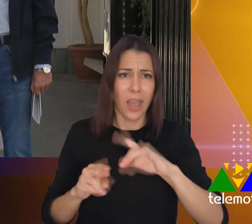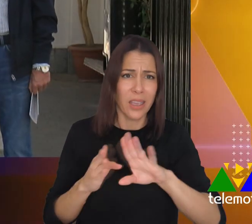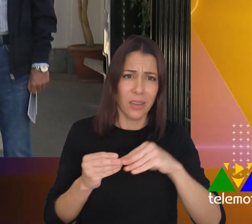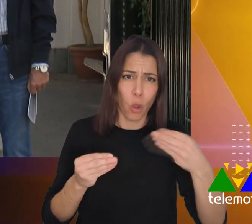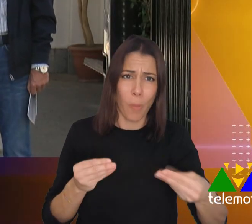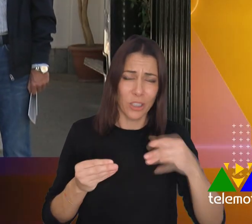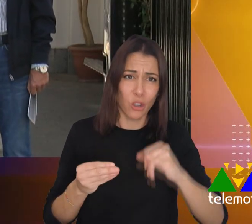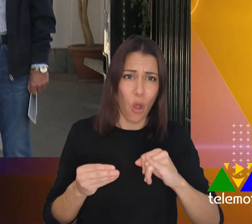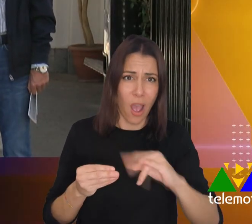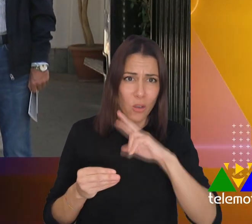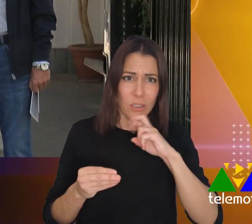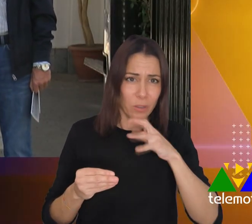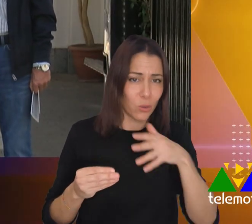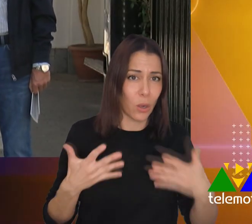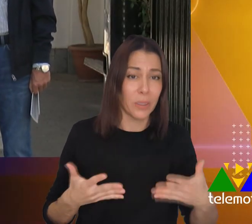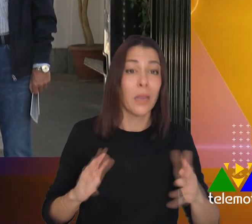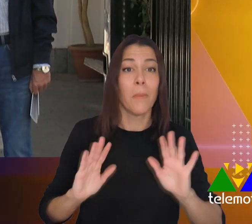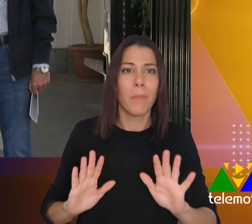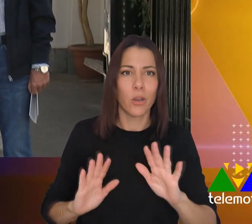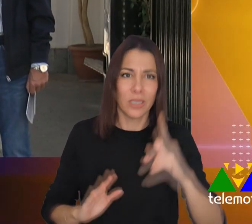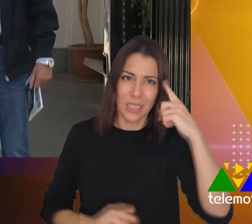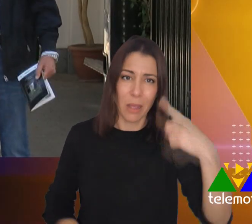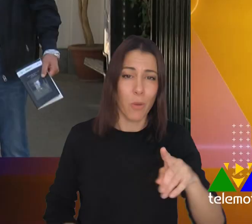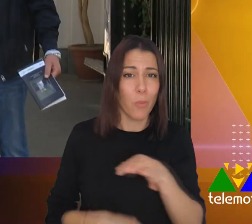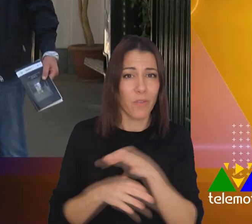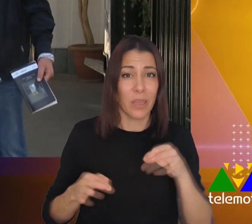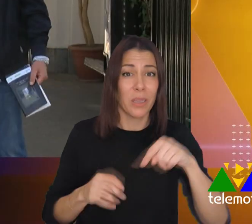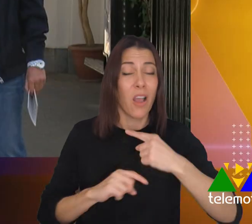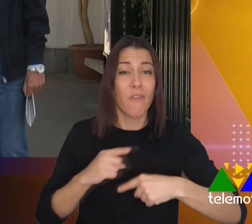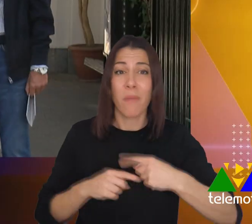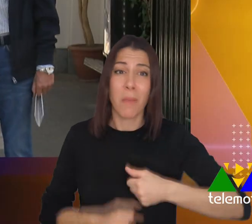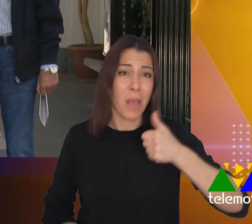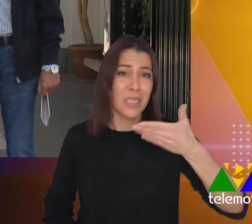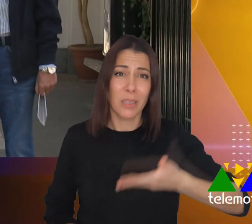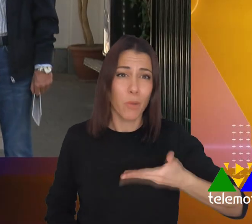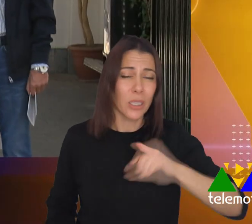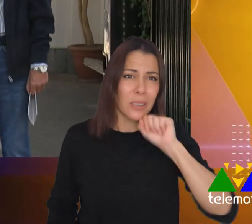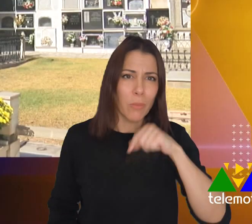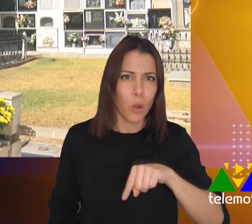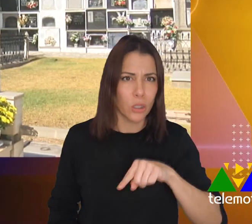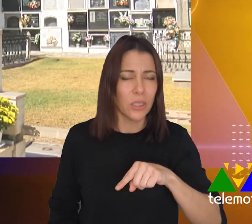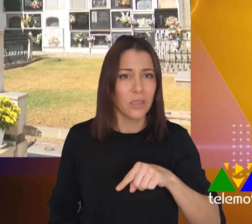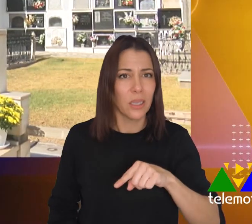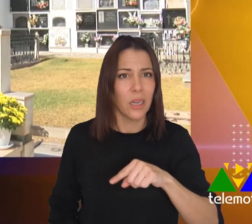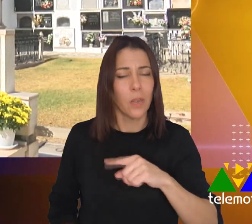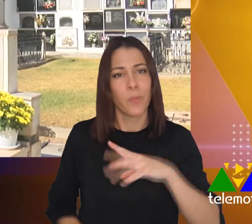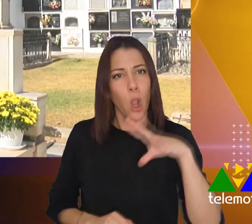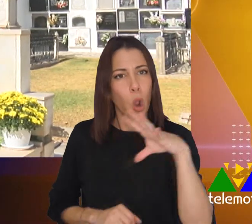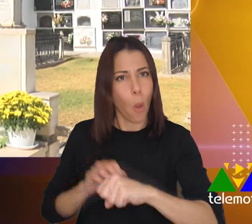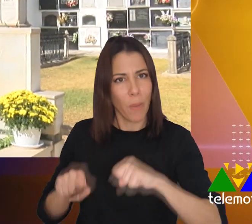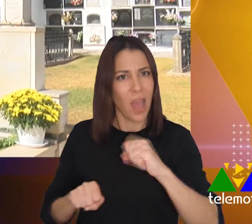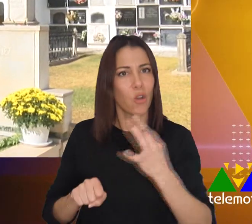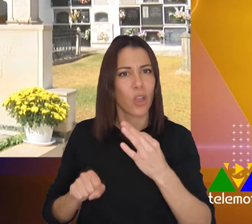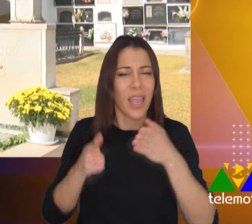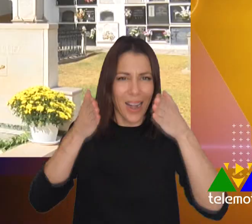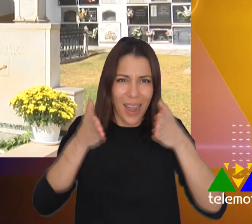conserva. Y sabemos perfectamente que aquí pues, las familias más importantes de Motril adquirieron nichos, adquirieron panteones